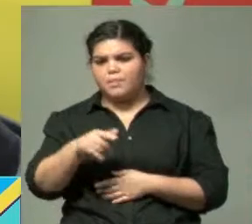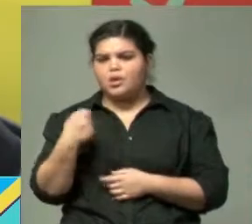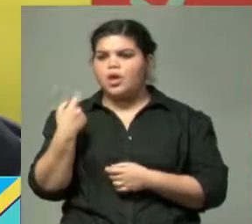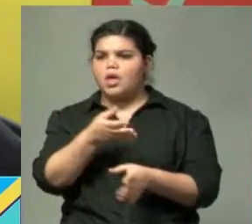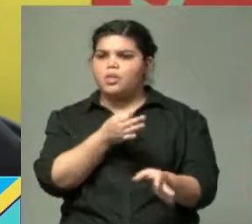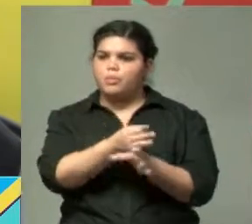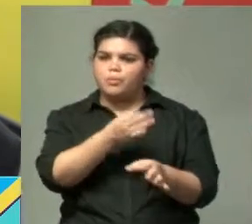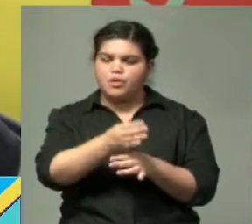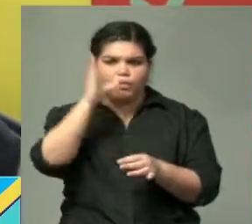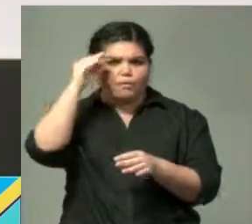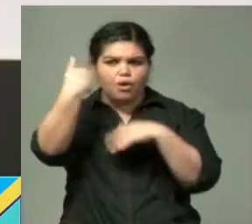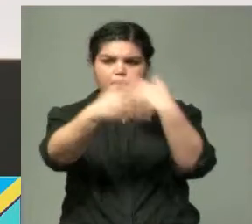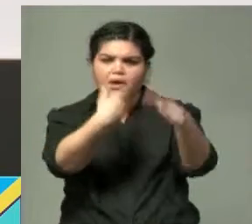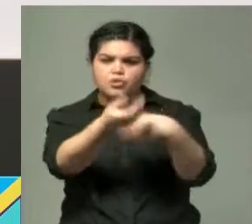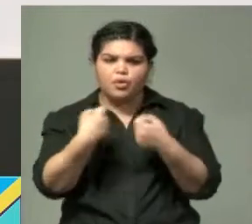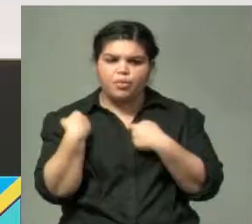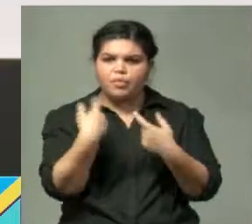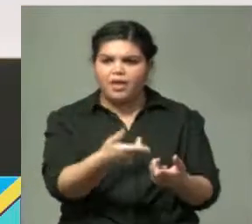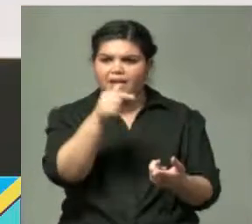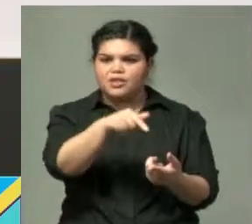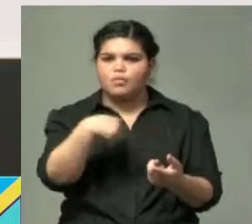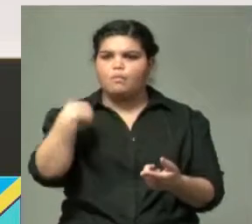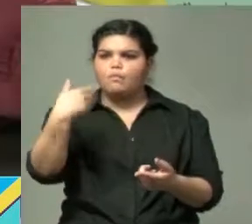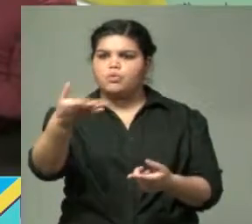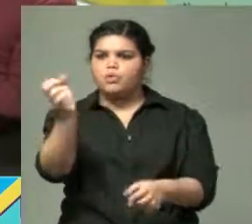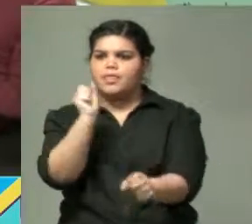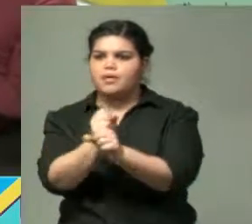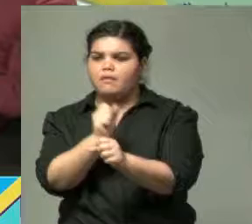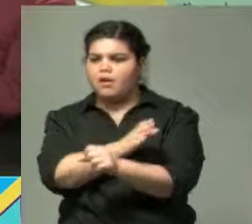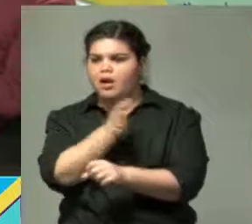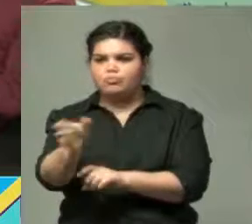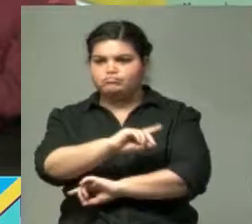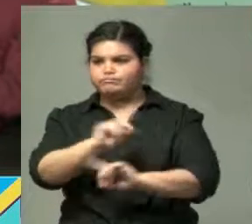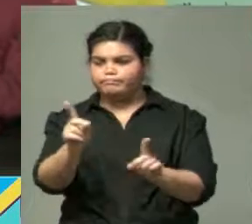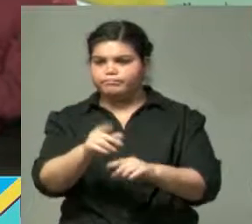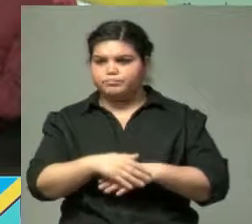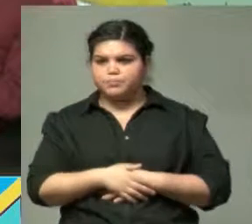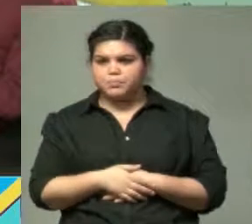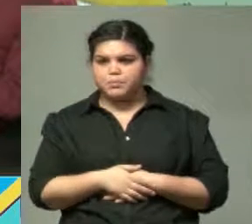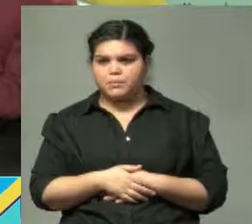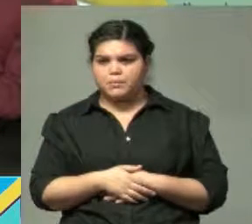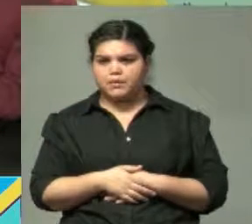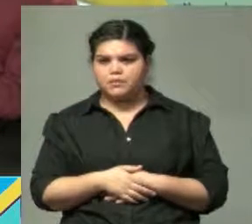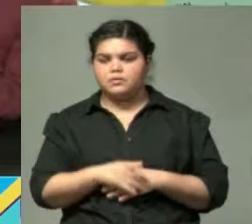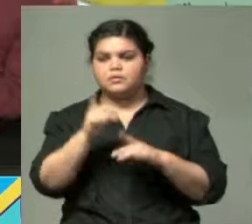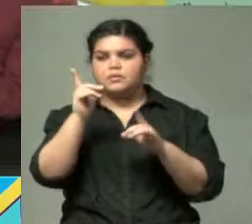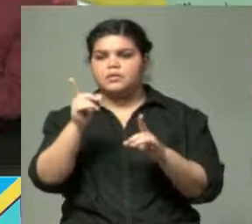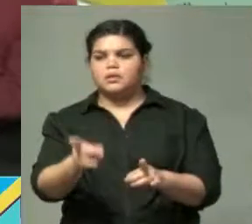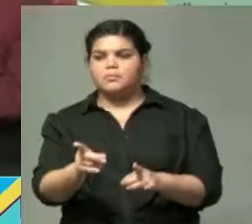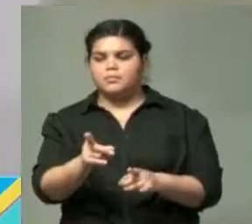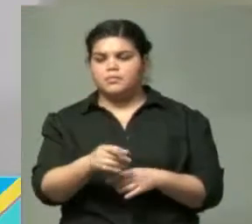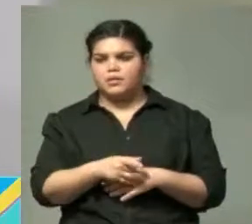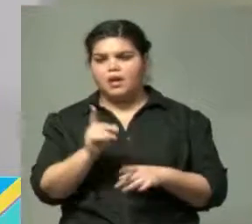la formación que recibió, no le sirve para incorporarse al mercado laboral. Claro, sí, inclusive también está la situación de aquella persona